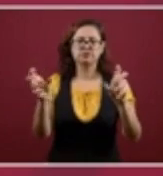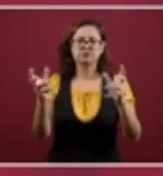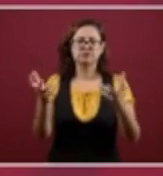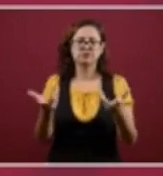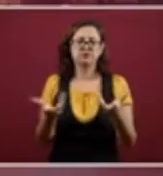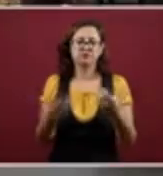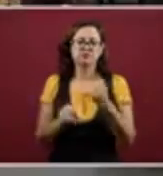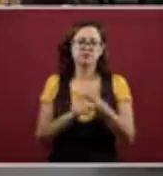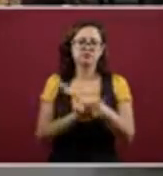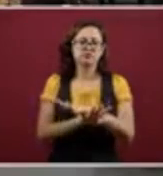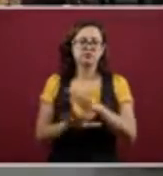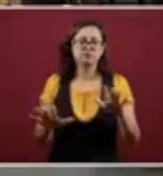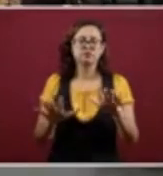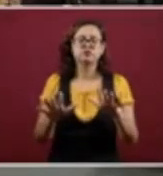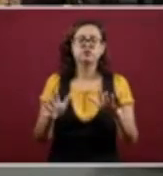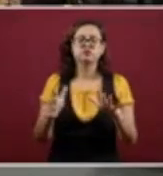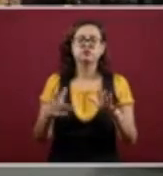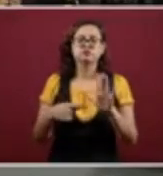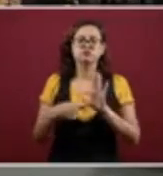gastos en